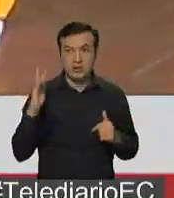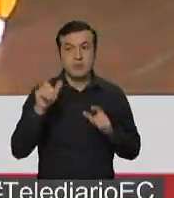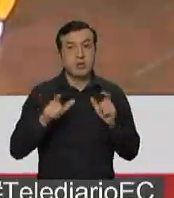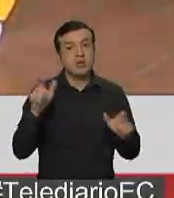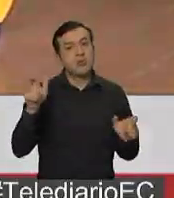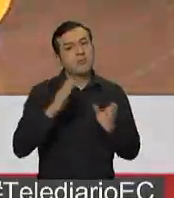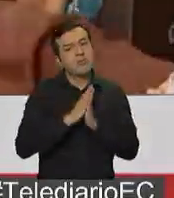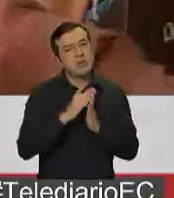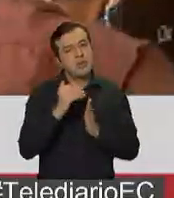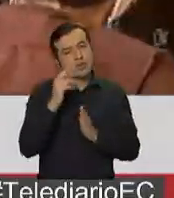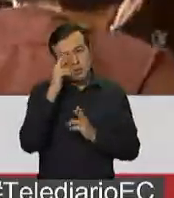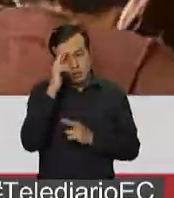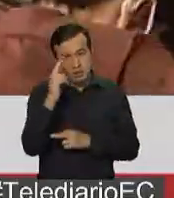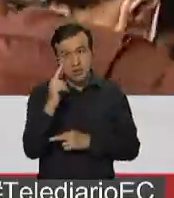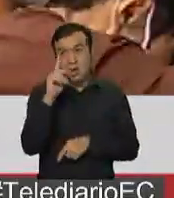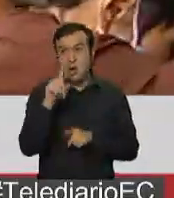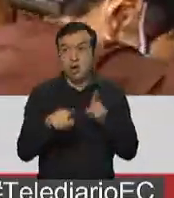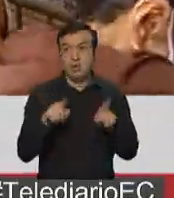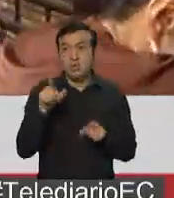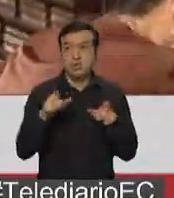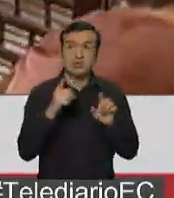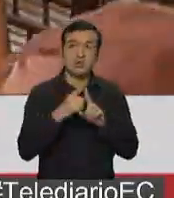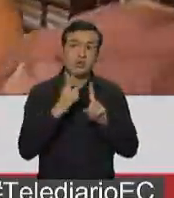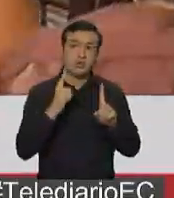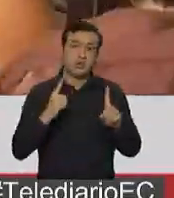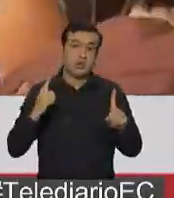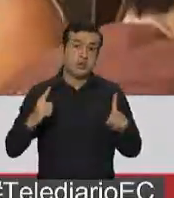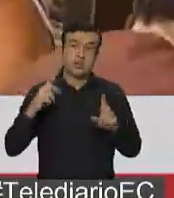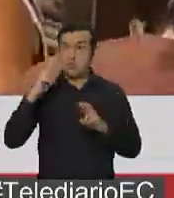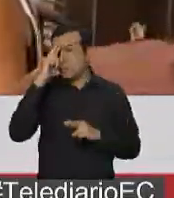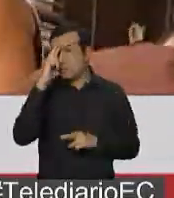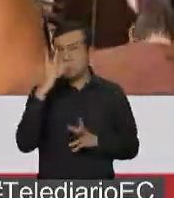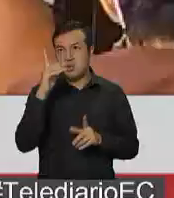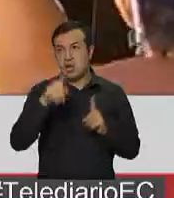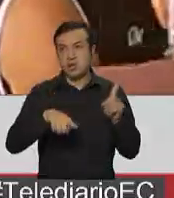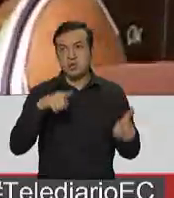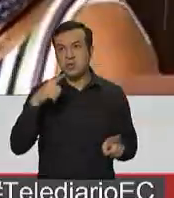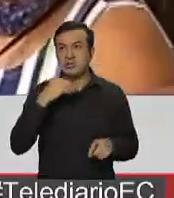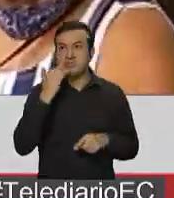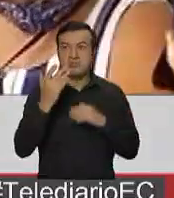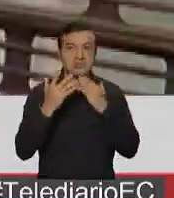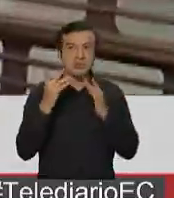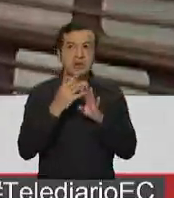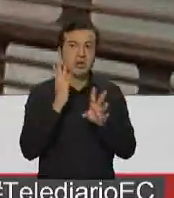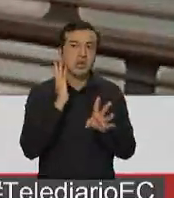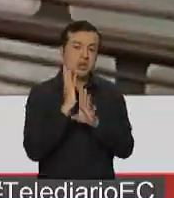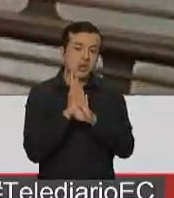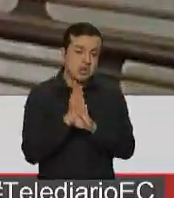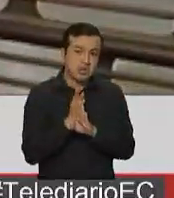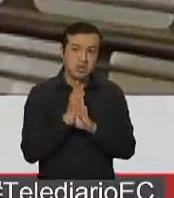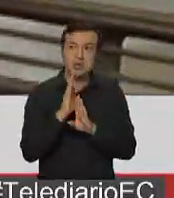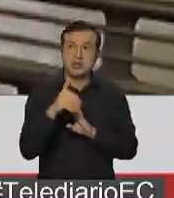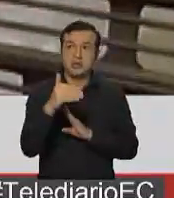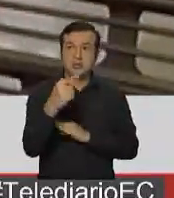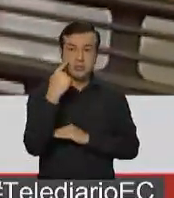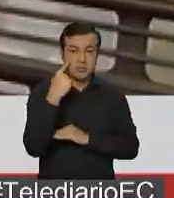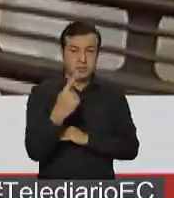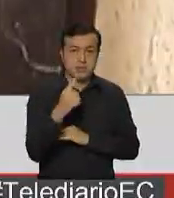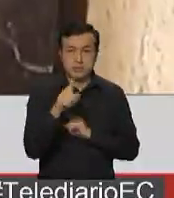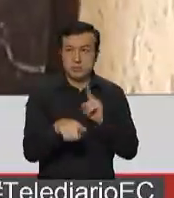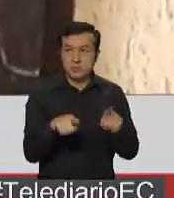de los ciudadanos, pues a momentos en las filas de espera hay quienes no respetan el distanciamiento. Allá adelante parece que